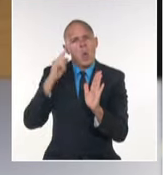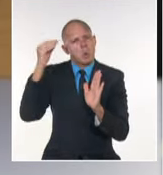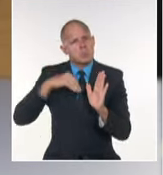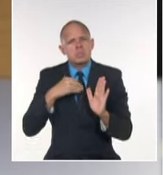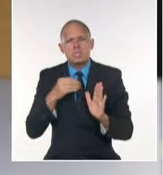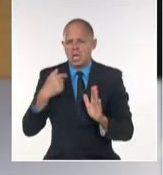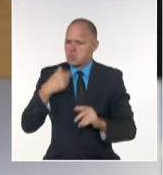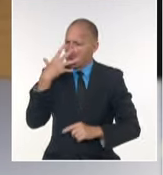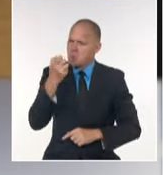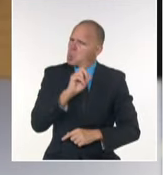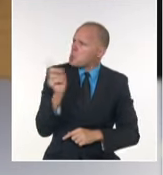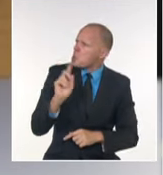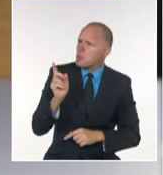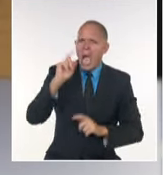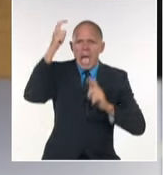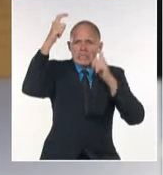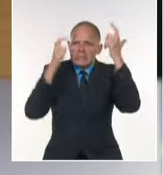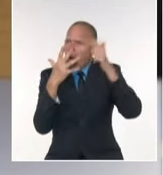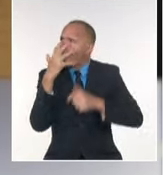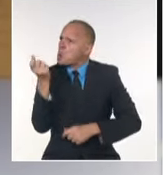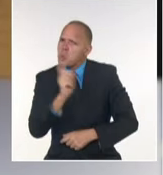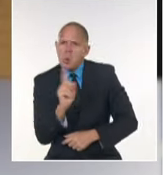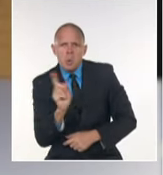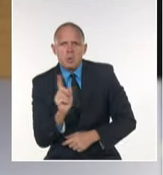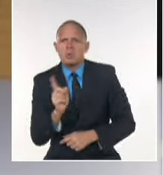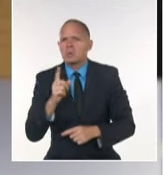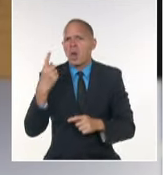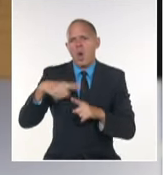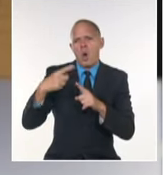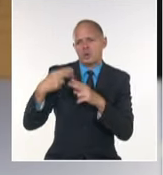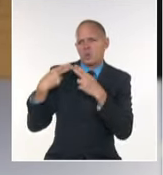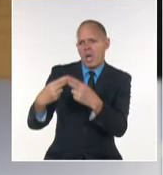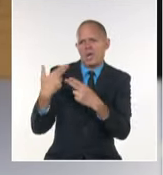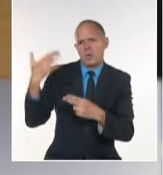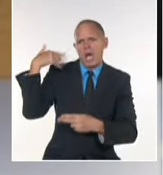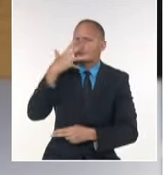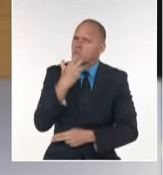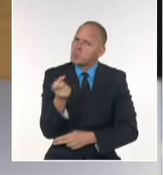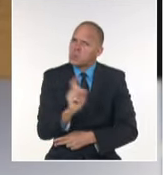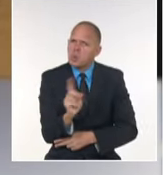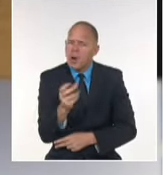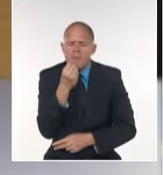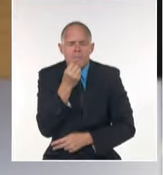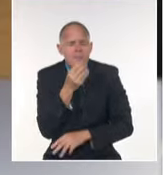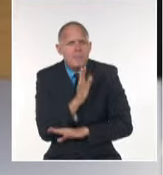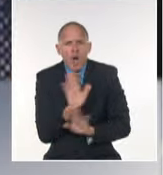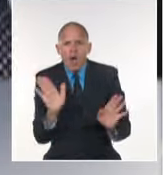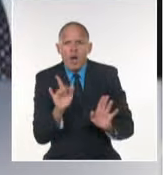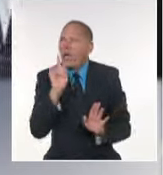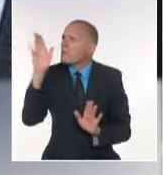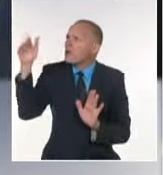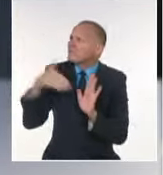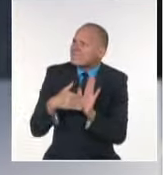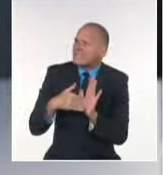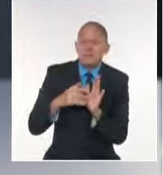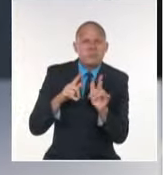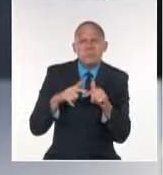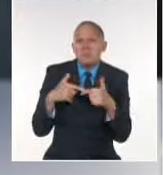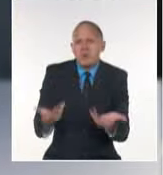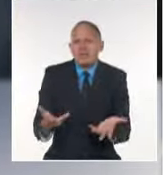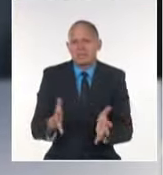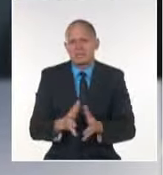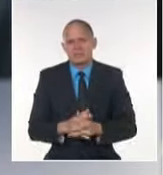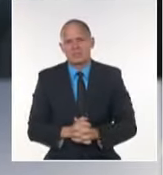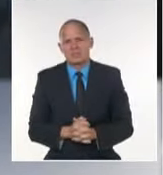haya gustado Chávez, ni les guste Bolívar, ni nuestra historia. Pero ¿por qué tienen que meter a un país en una guerra?